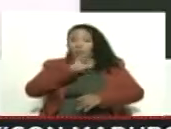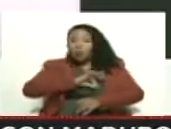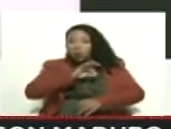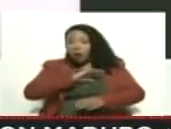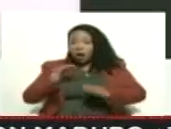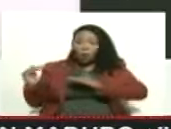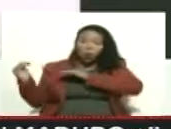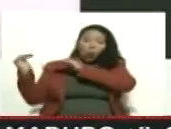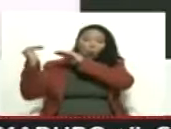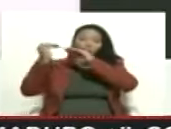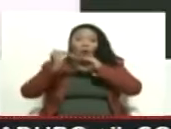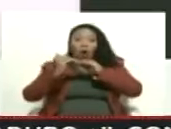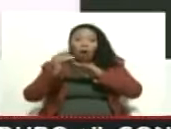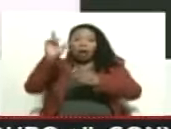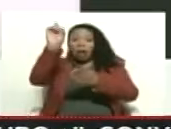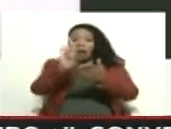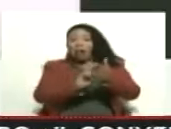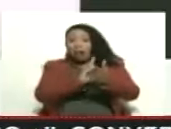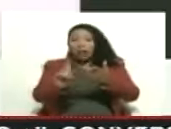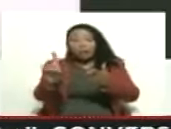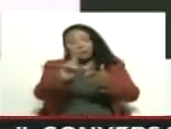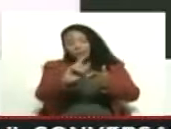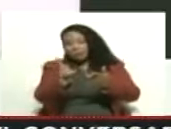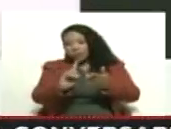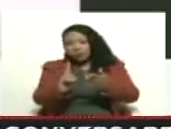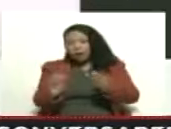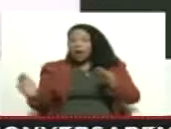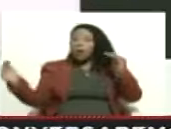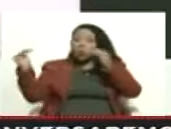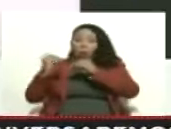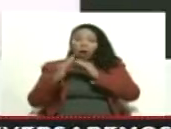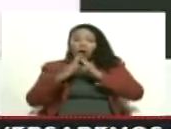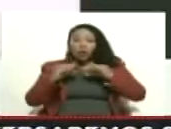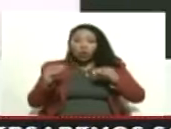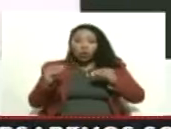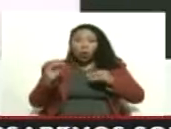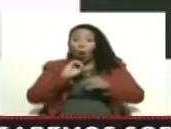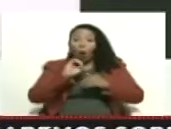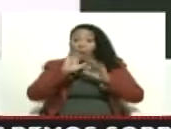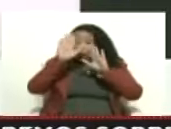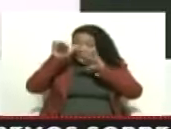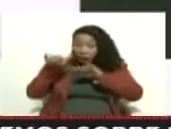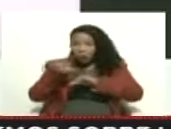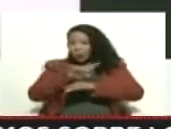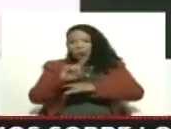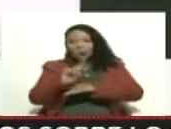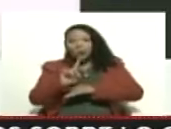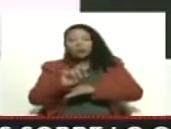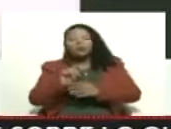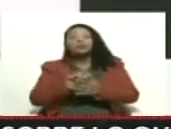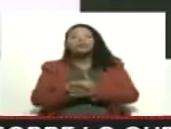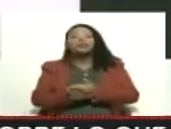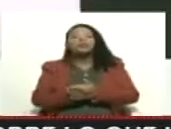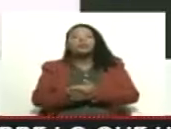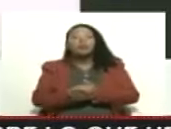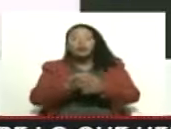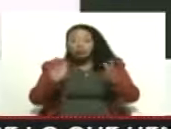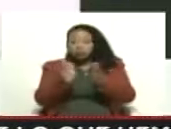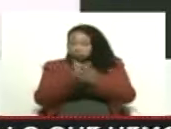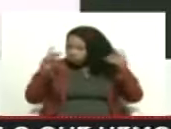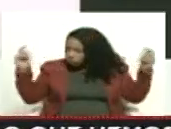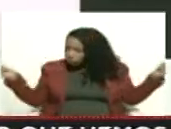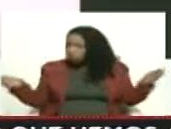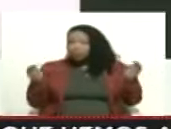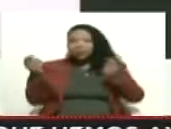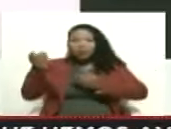igualdad sin discriminación ni subordinación alguna promueva la operación la